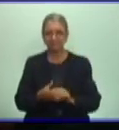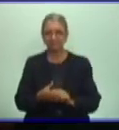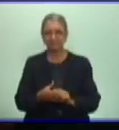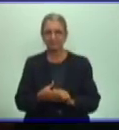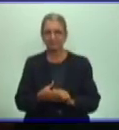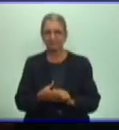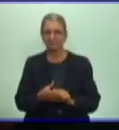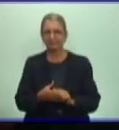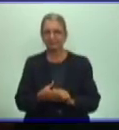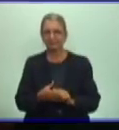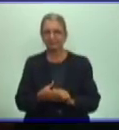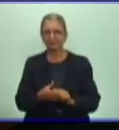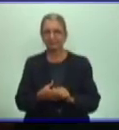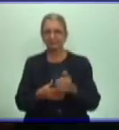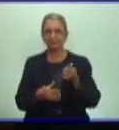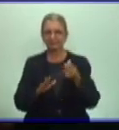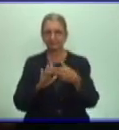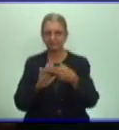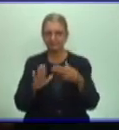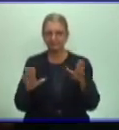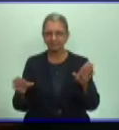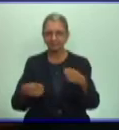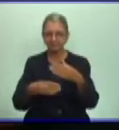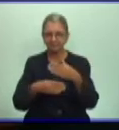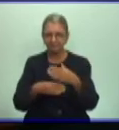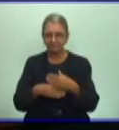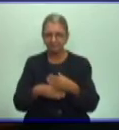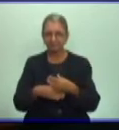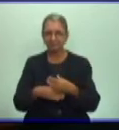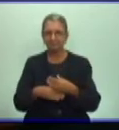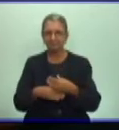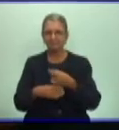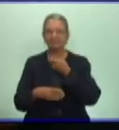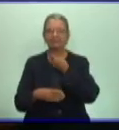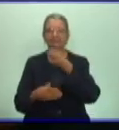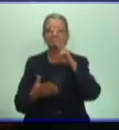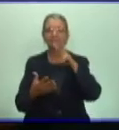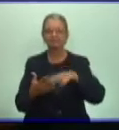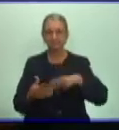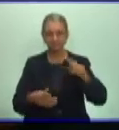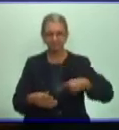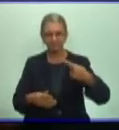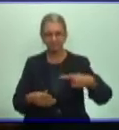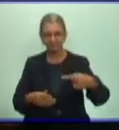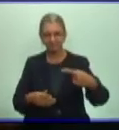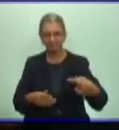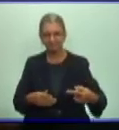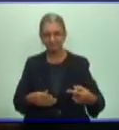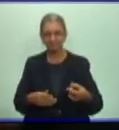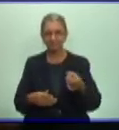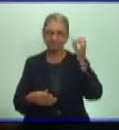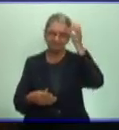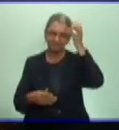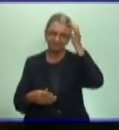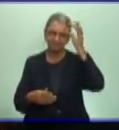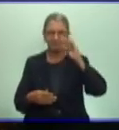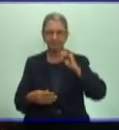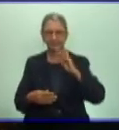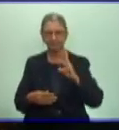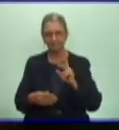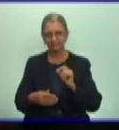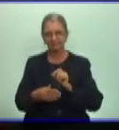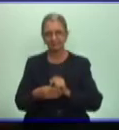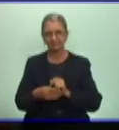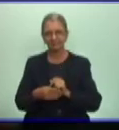cuarto, culmina con evaluación sistemática en las asignaturas lengua española y matemática.